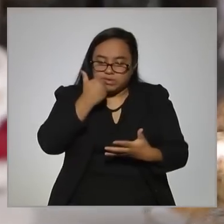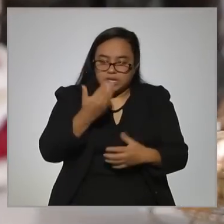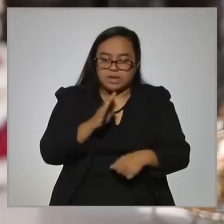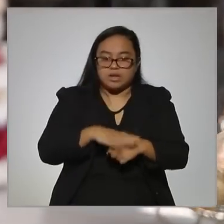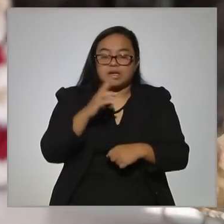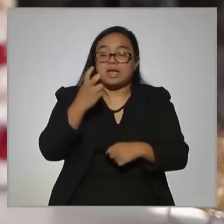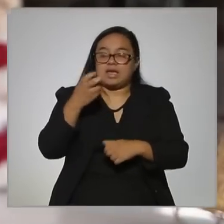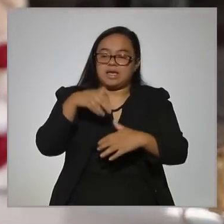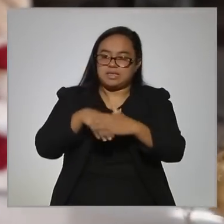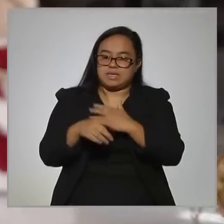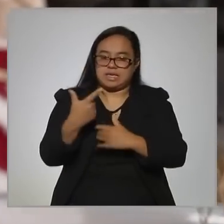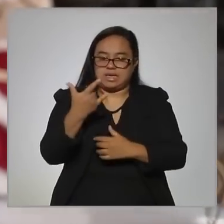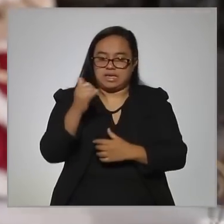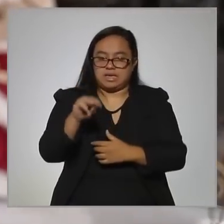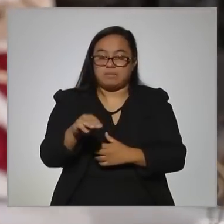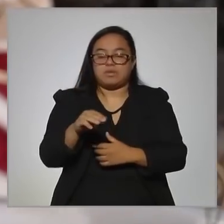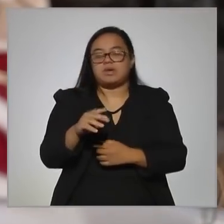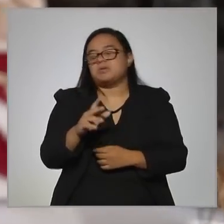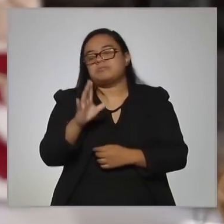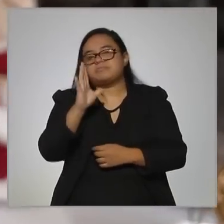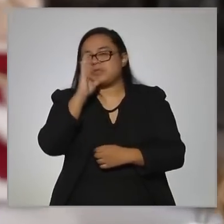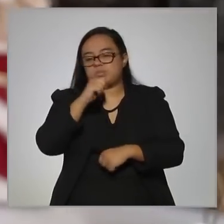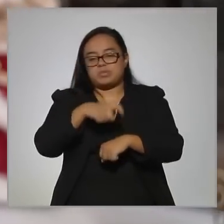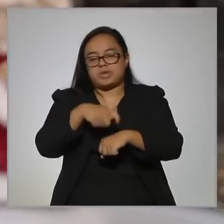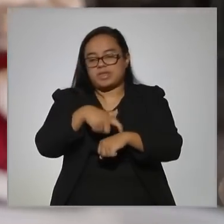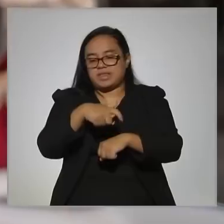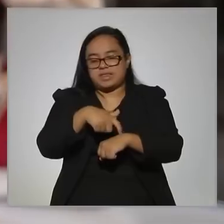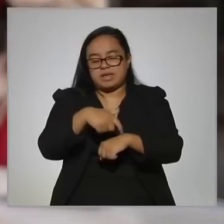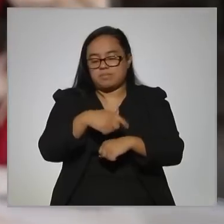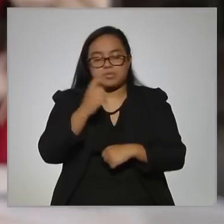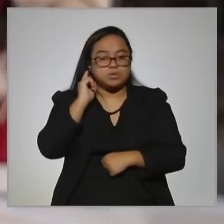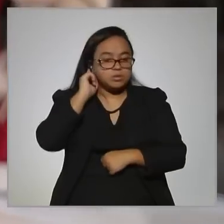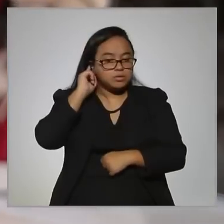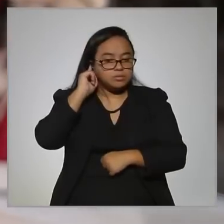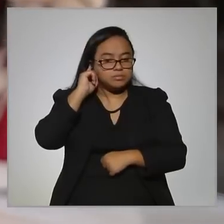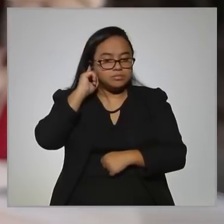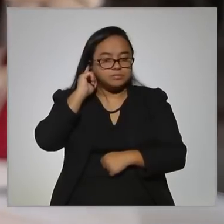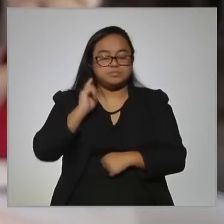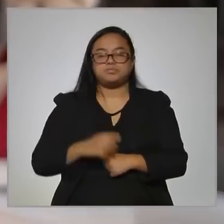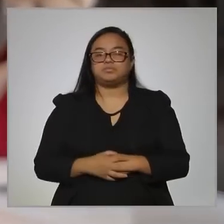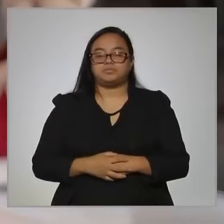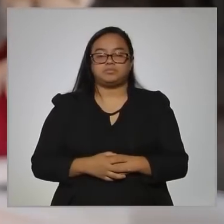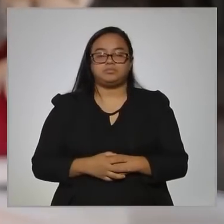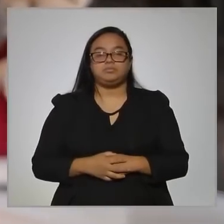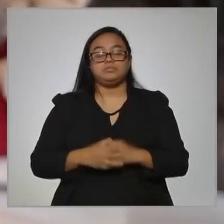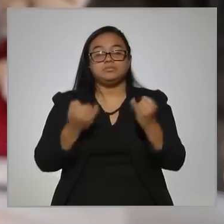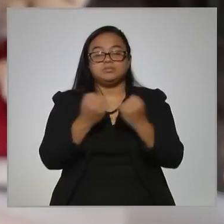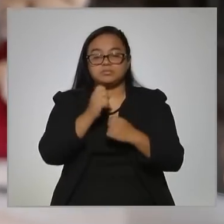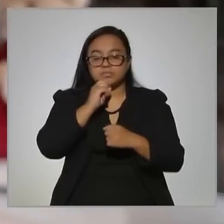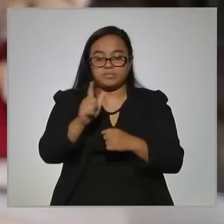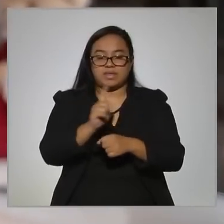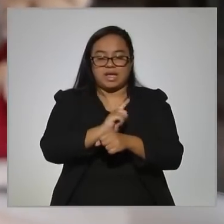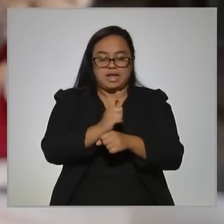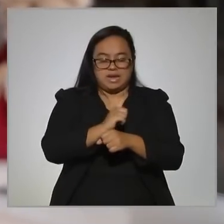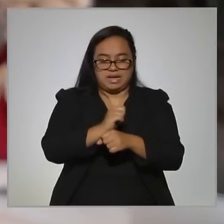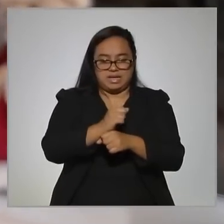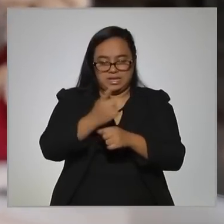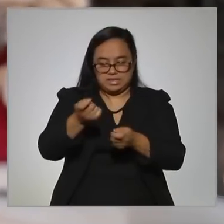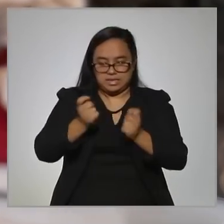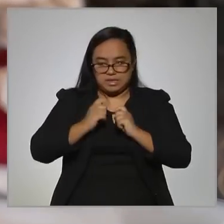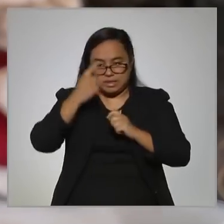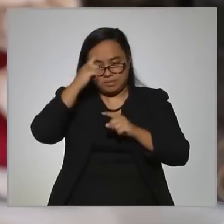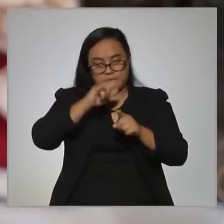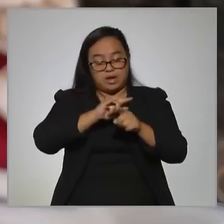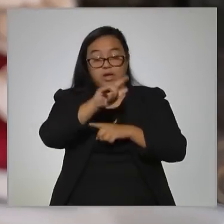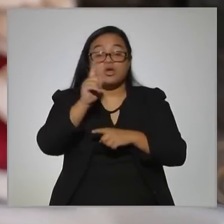gimnasio, cosa que pues por X o Y razón el tiempo no pude, tener la licencia de vuelo y espero